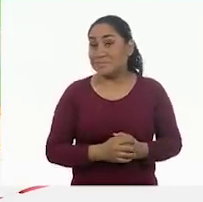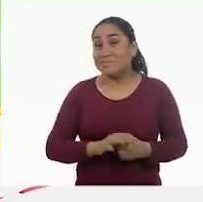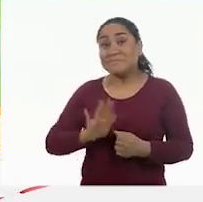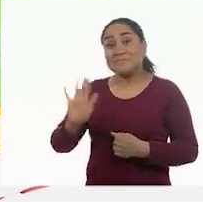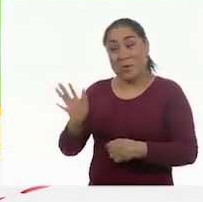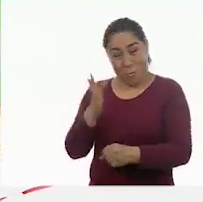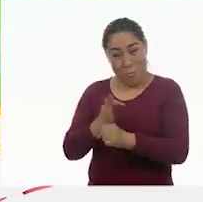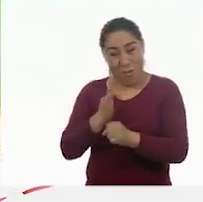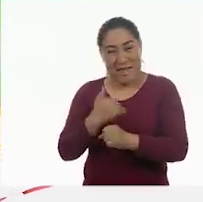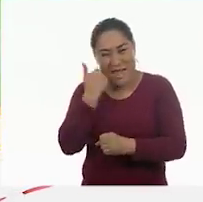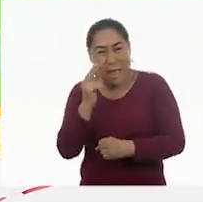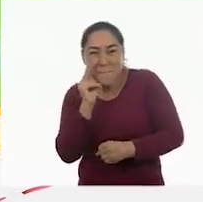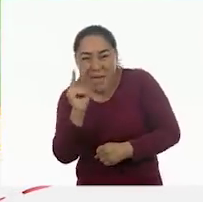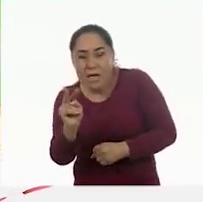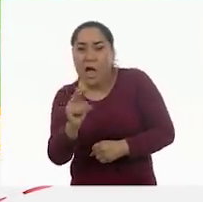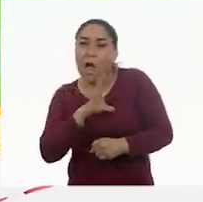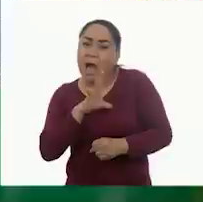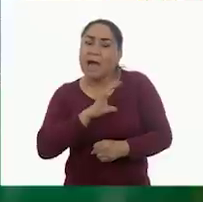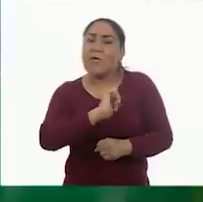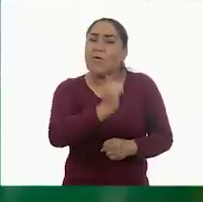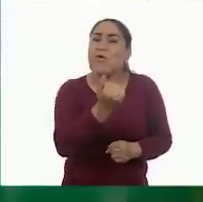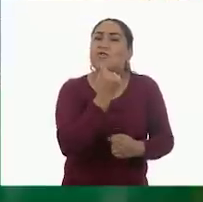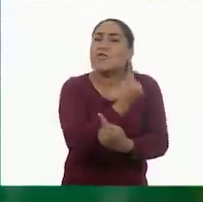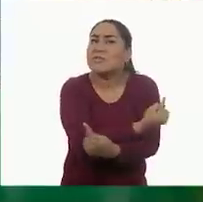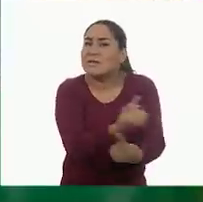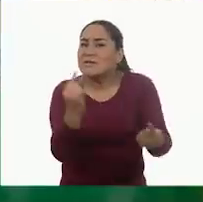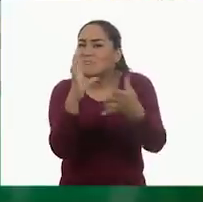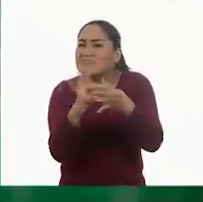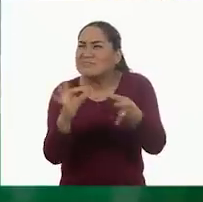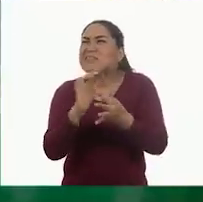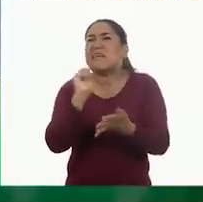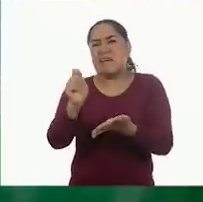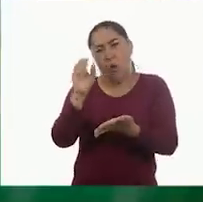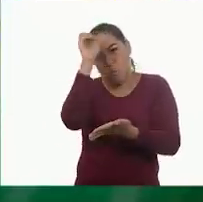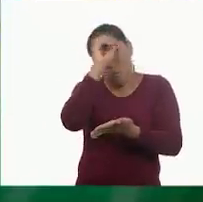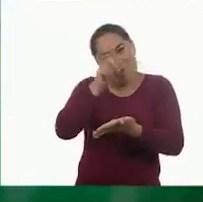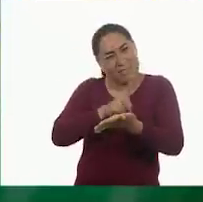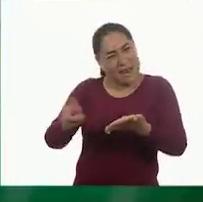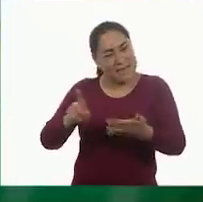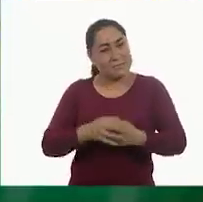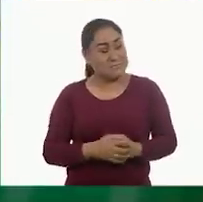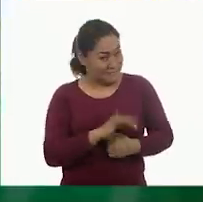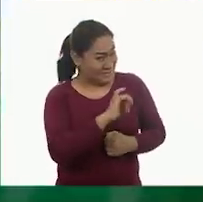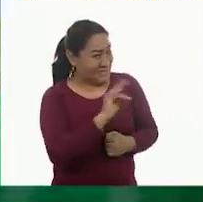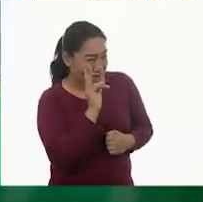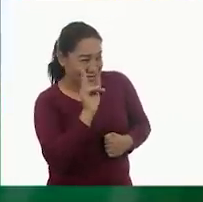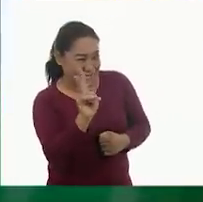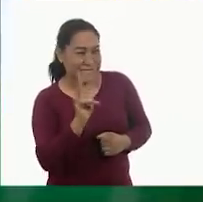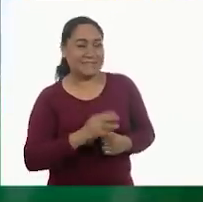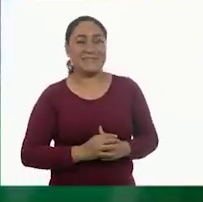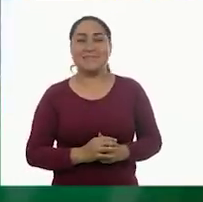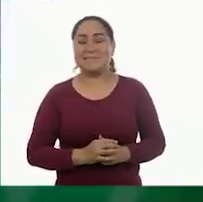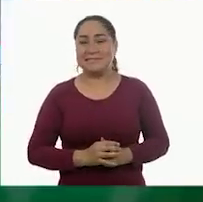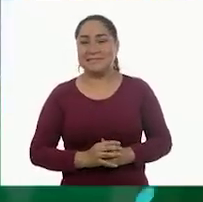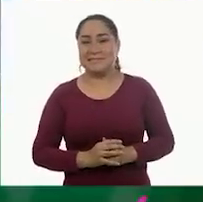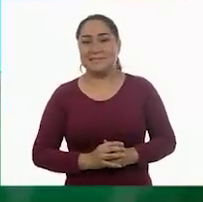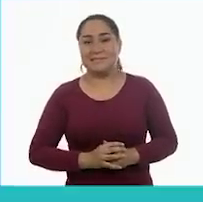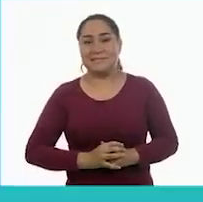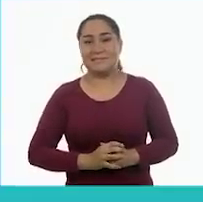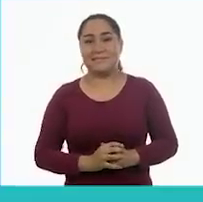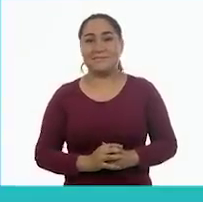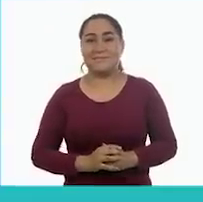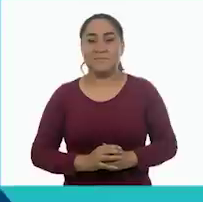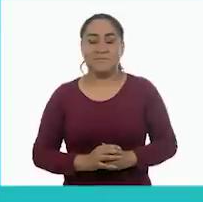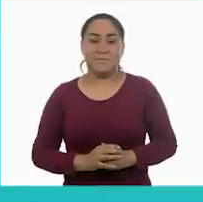vamos a ver qué dicen algunas niñas y niños de esto de los derechos? Sí, vamos a verlo. Vamos.